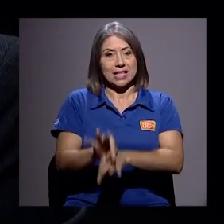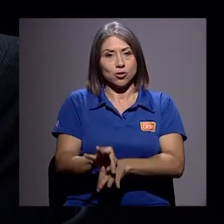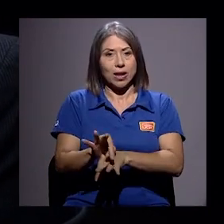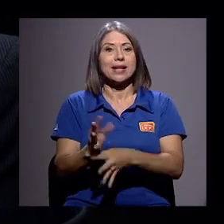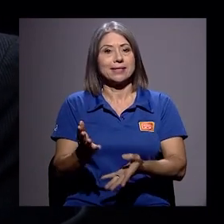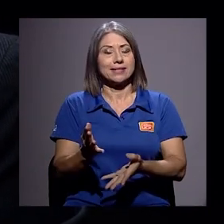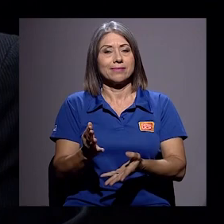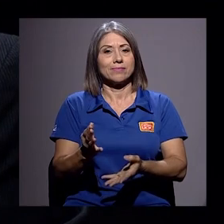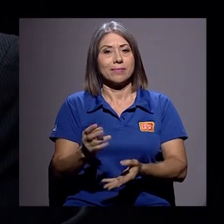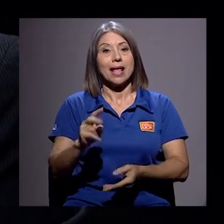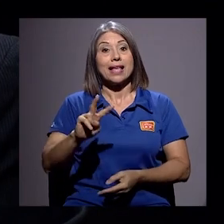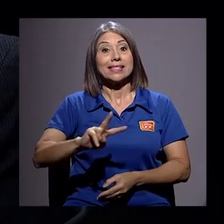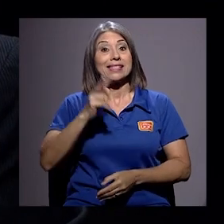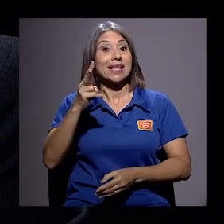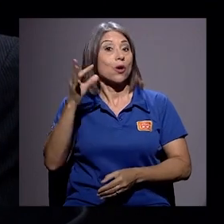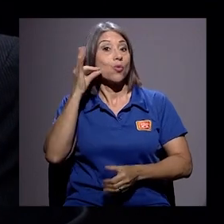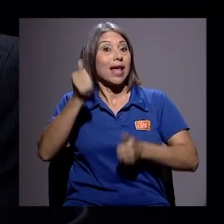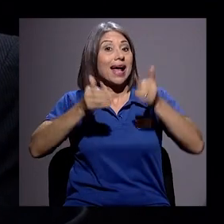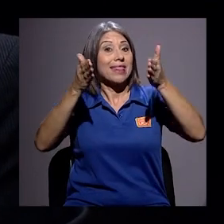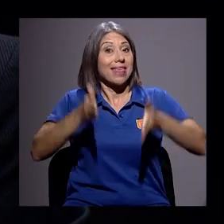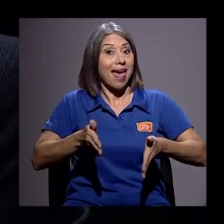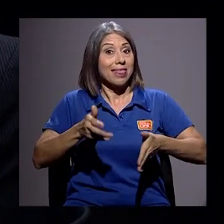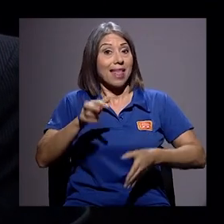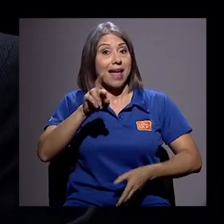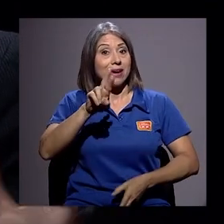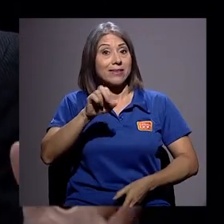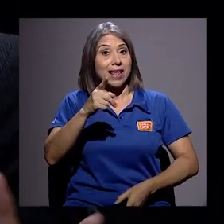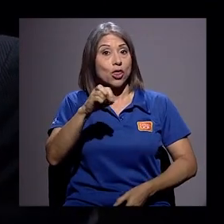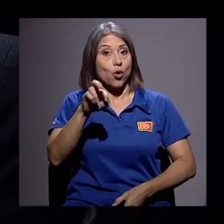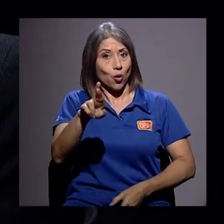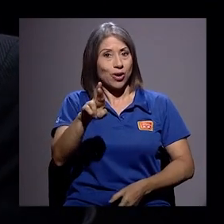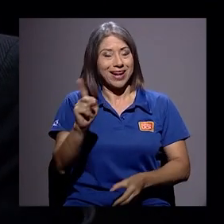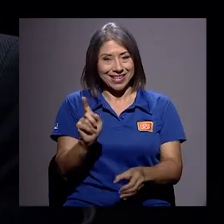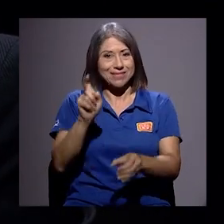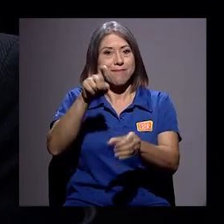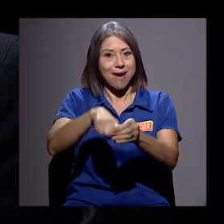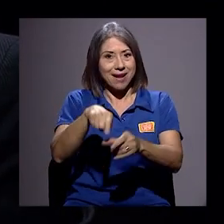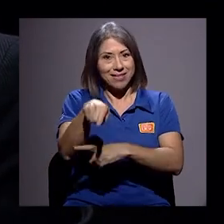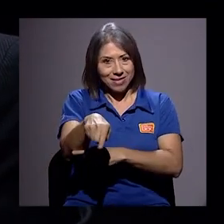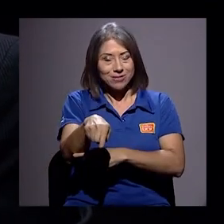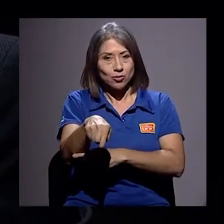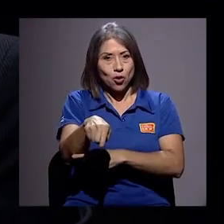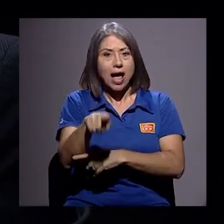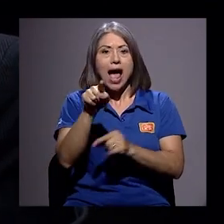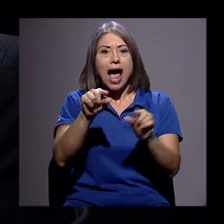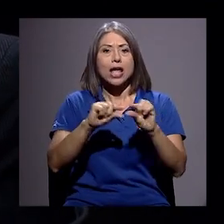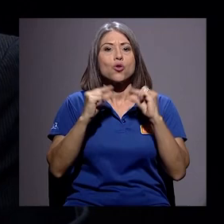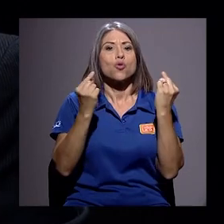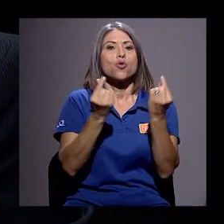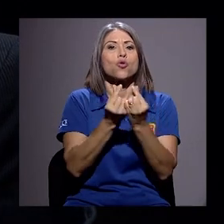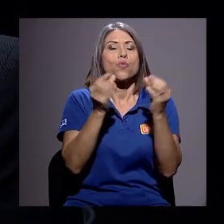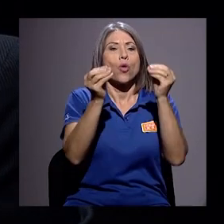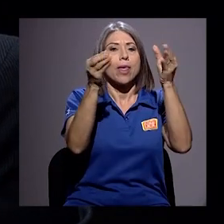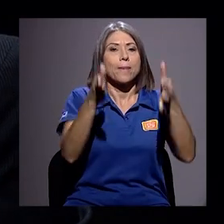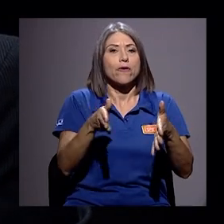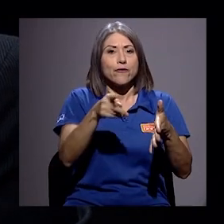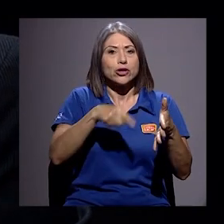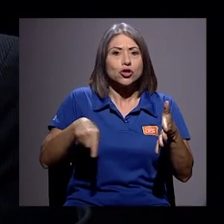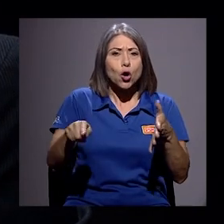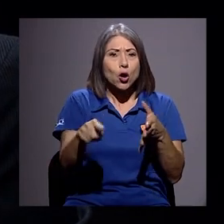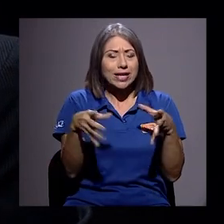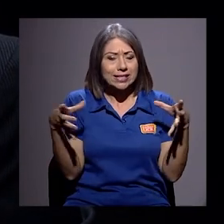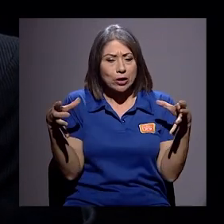la segunda candidata a la regiduría es parte de esos movimientos que hay un grupo de profesoras y profesores que se han venido